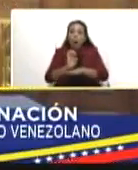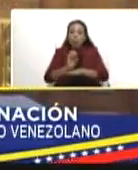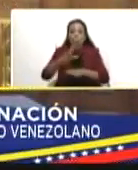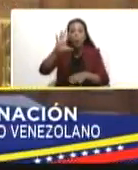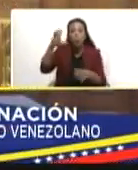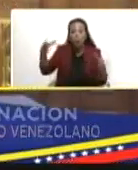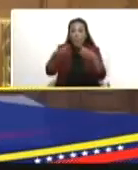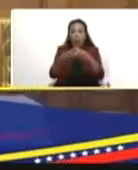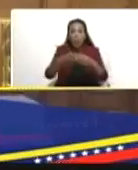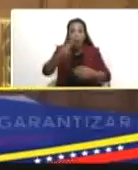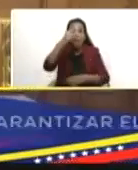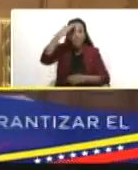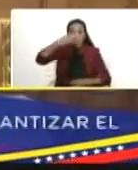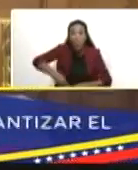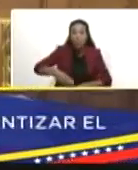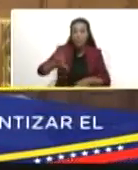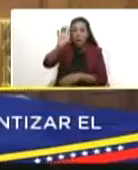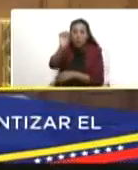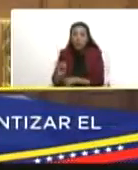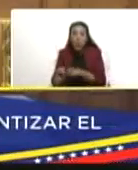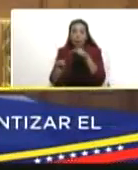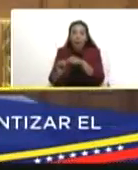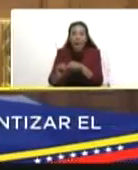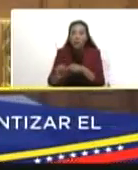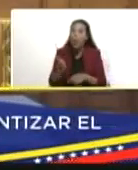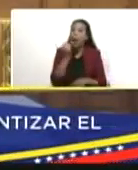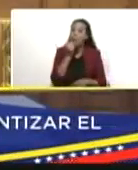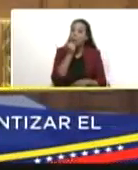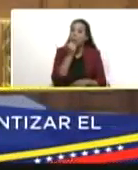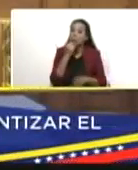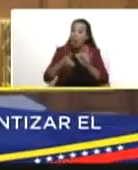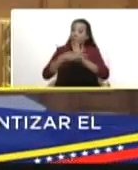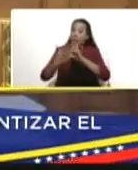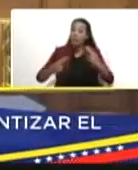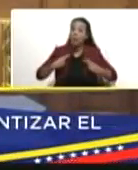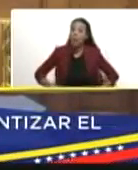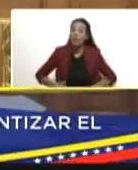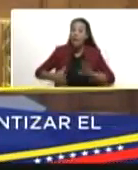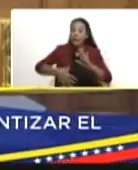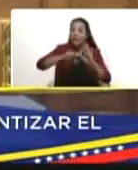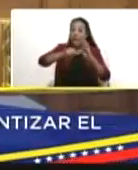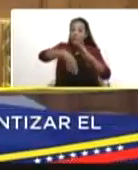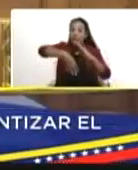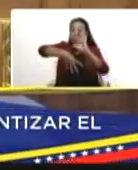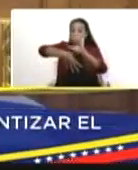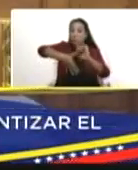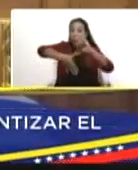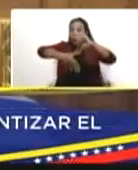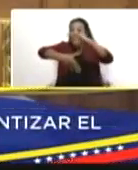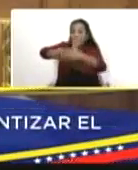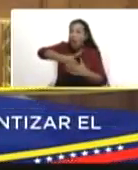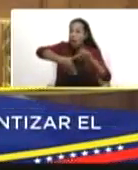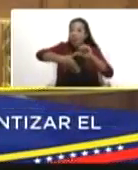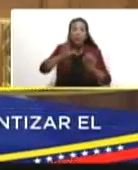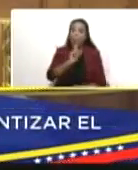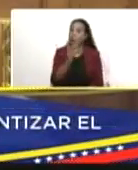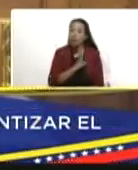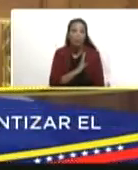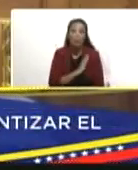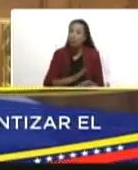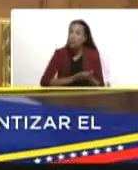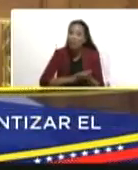comando Sur lo cual es una violación a la soberanía de Suramérica y no es la solución se ha